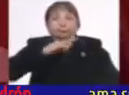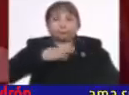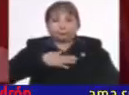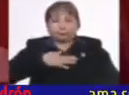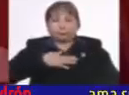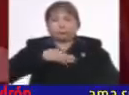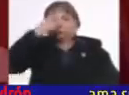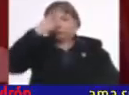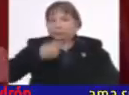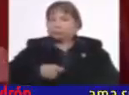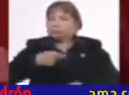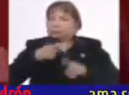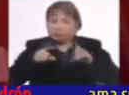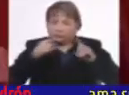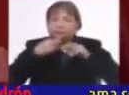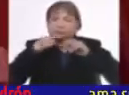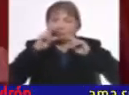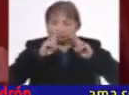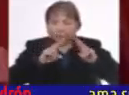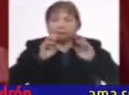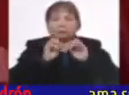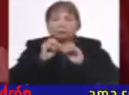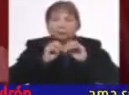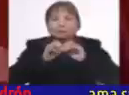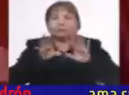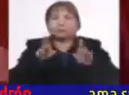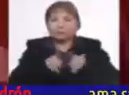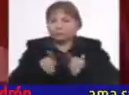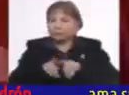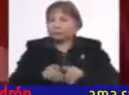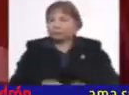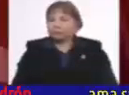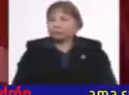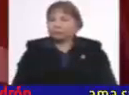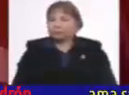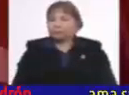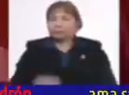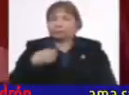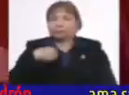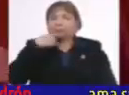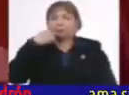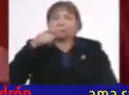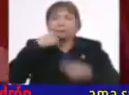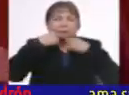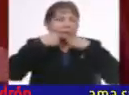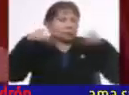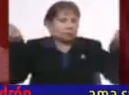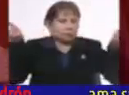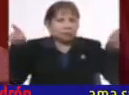de mi persona sin embargo voy a contestar con toda claridad también lo he dicho públicamente